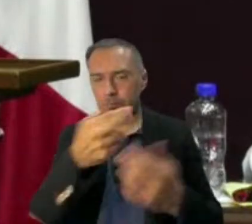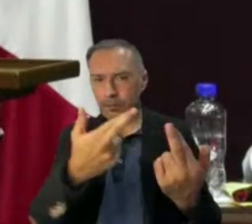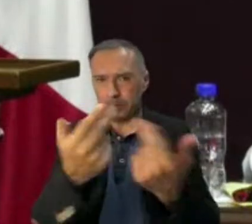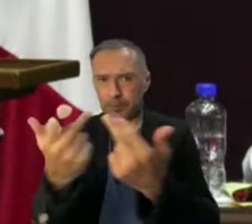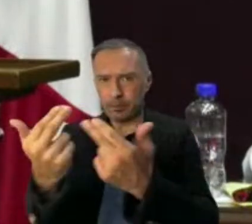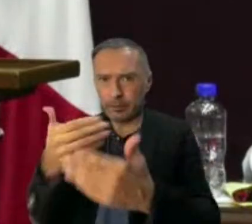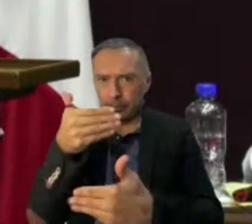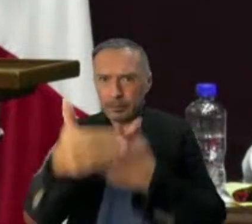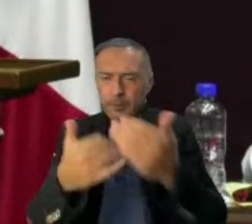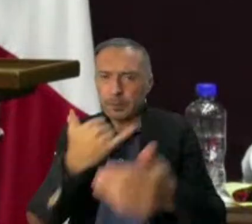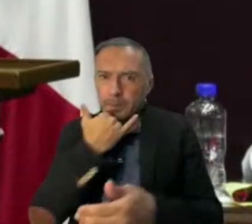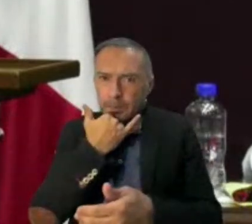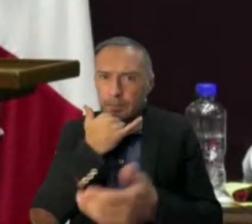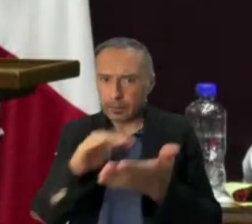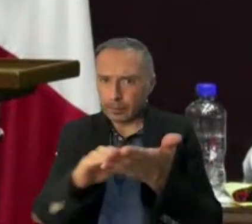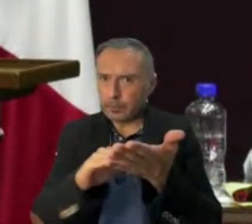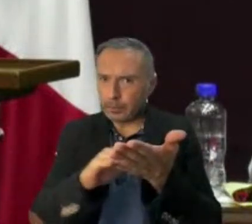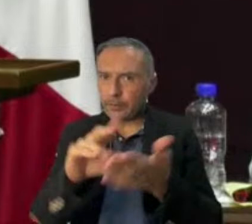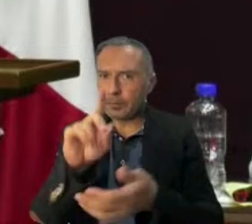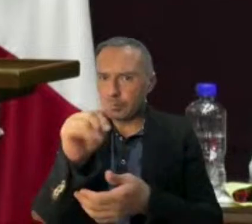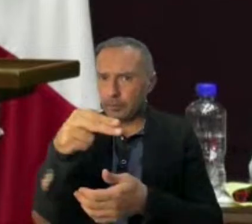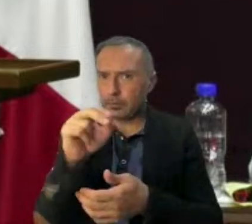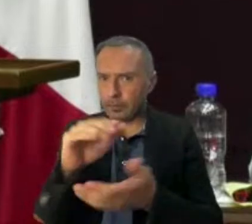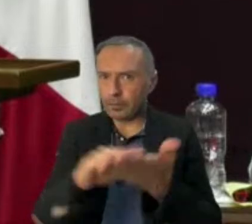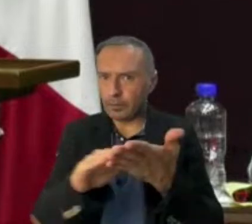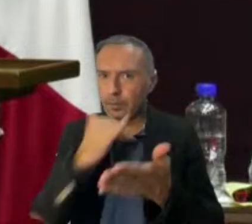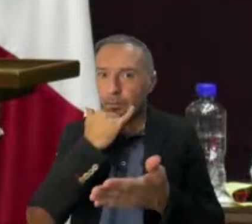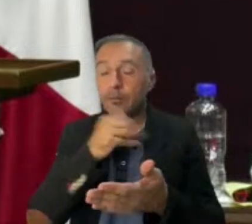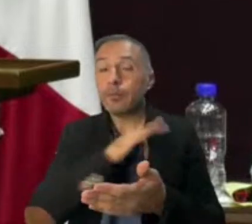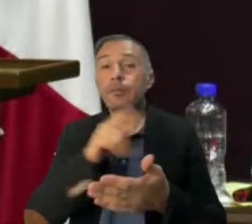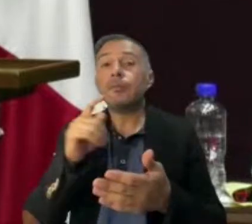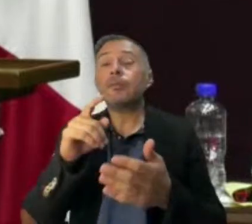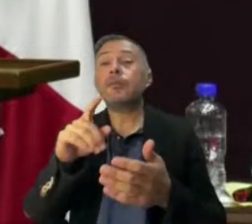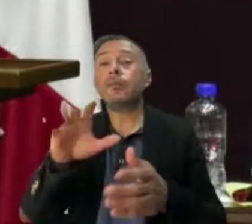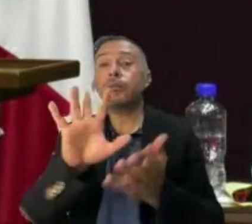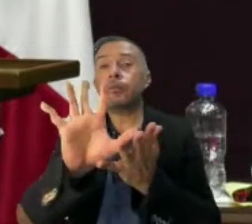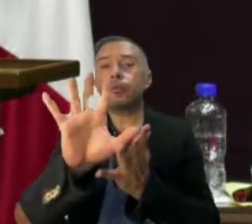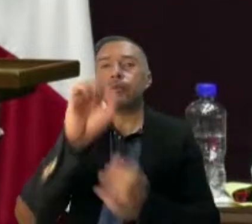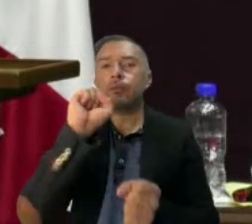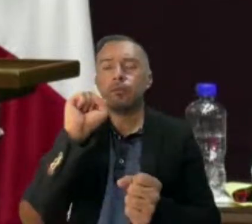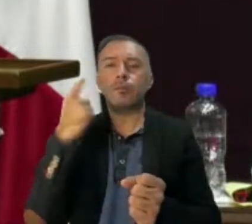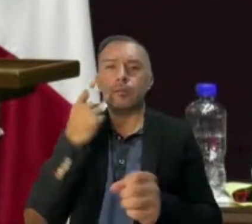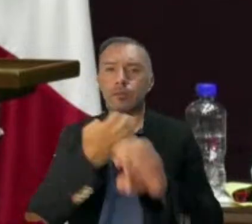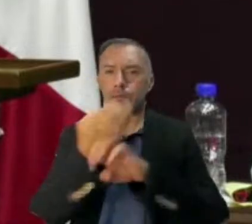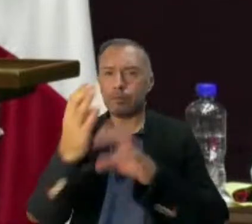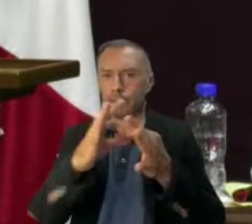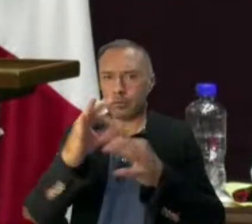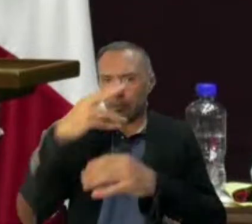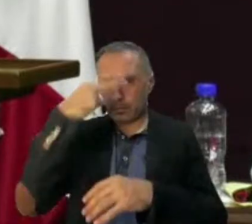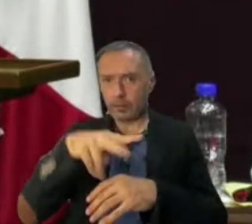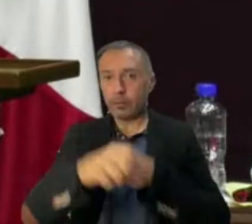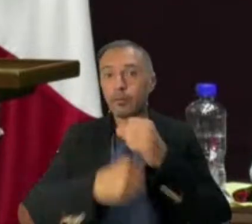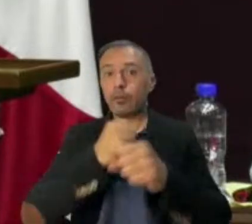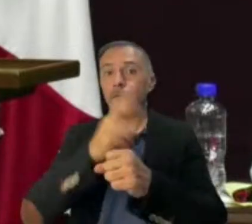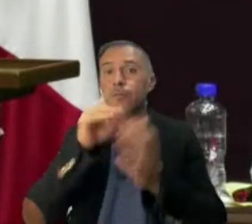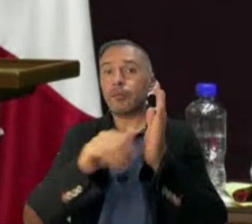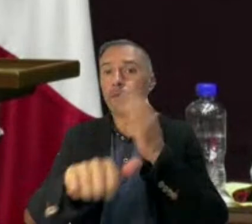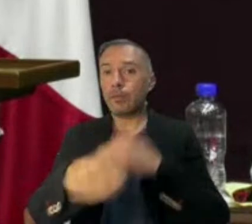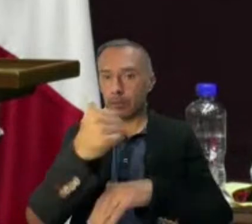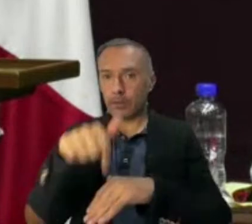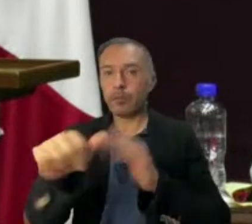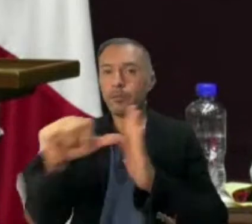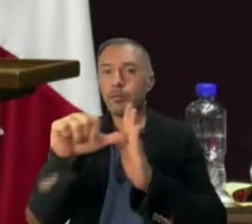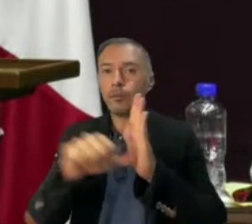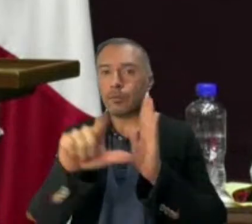los siguientes. La Constitución Política de los Estados Unidos Mexicanos, en el 2011, modifica el artículo